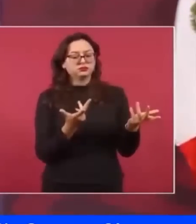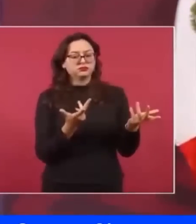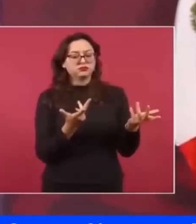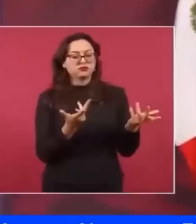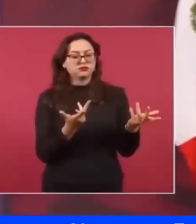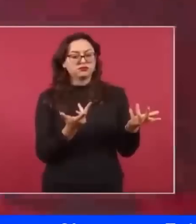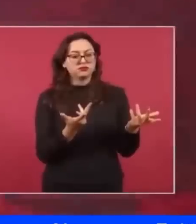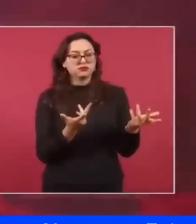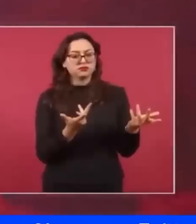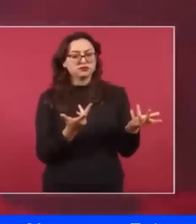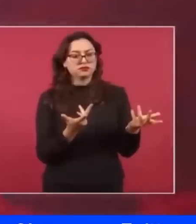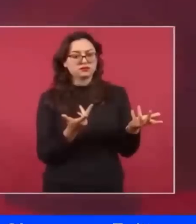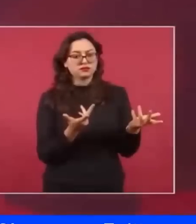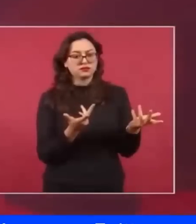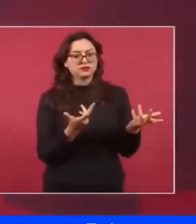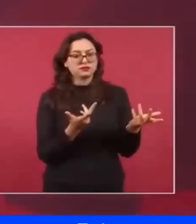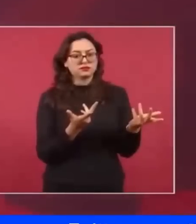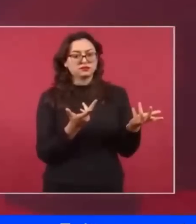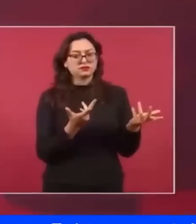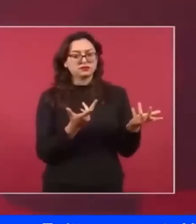eficaz,